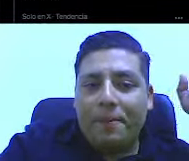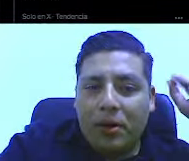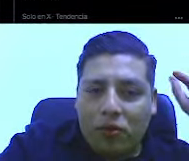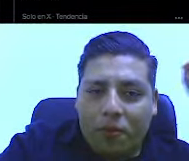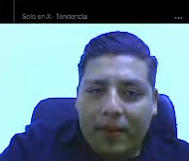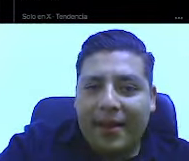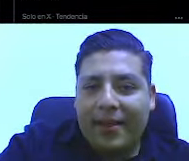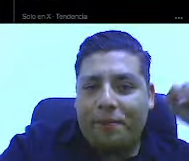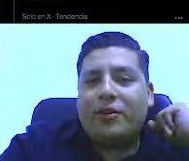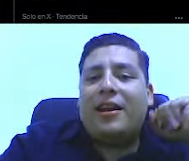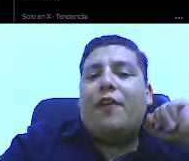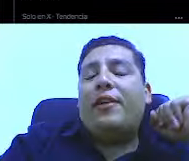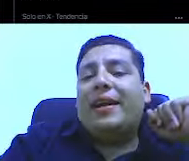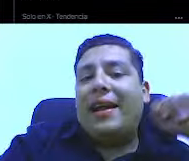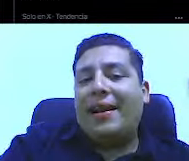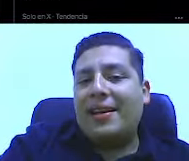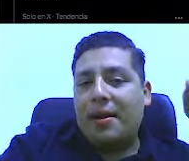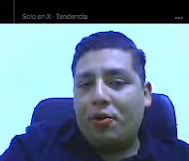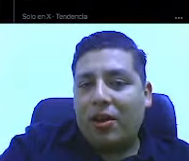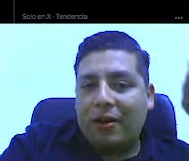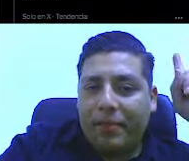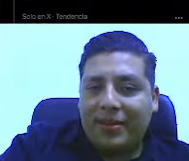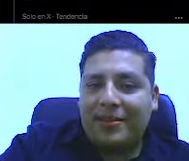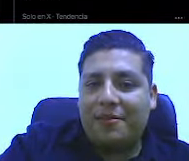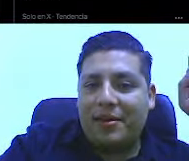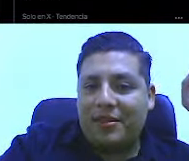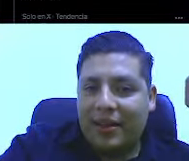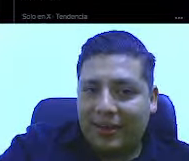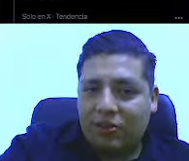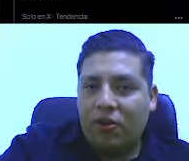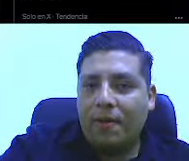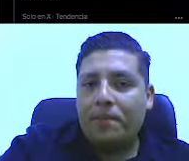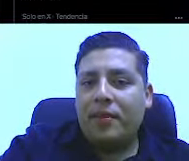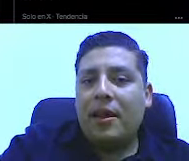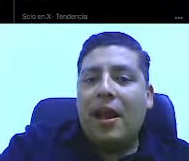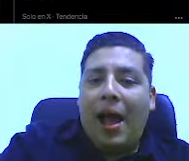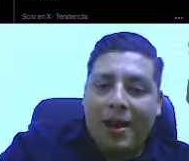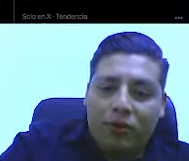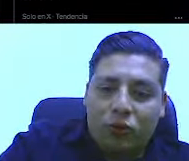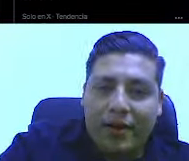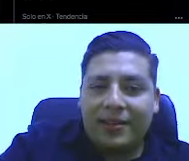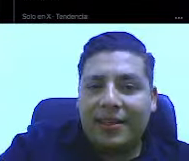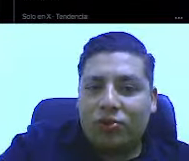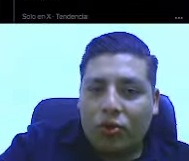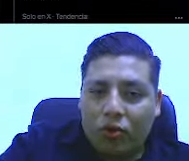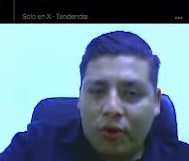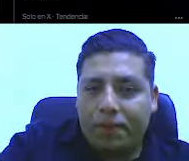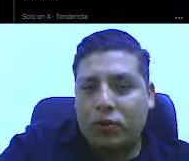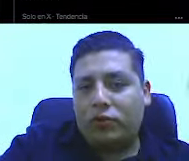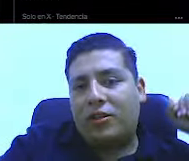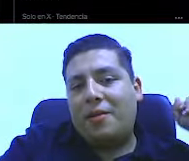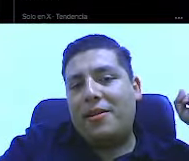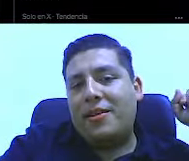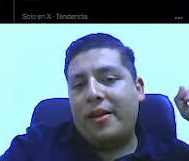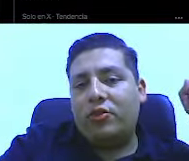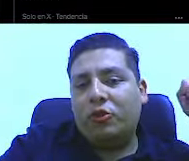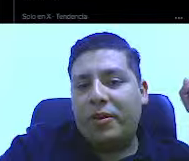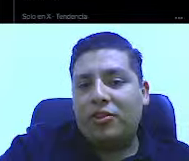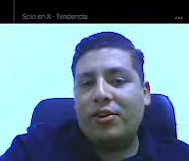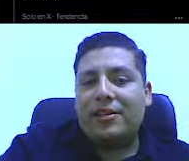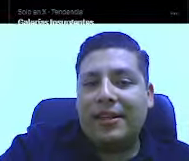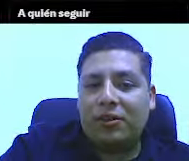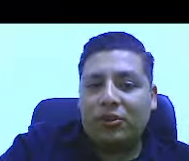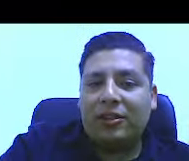está preocupada porque la FGR le abrió carpetas de investigación a los jueces corruptos que